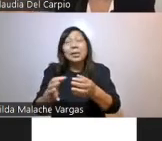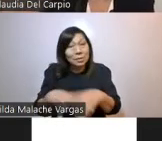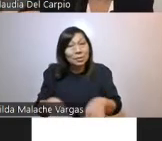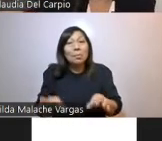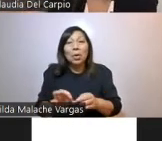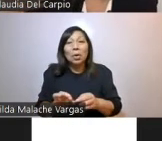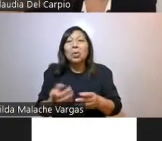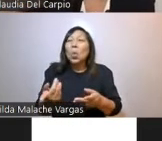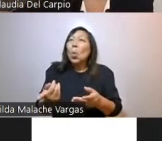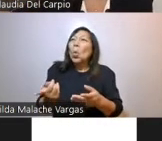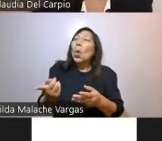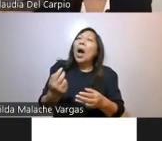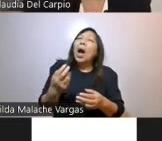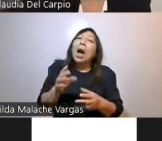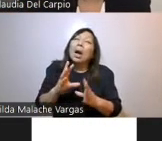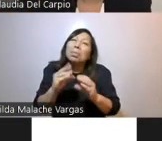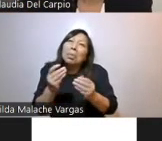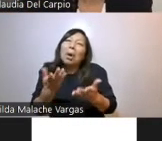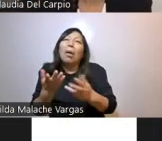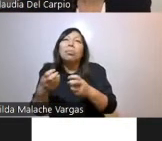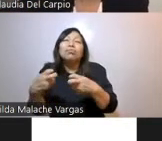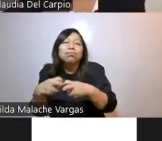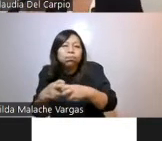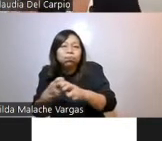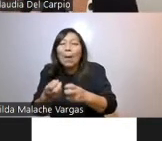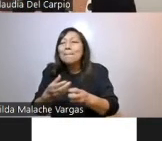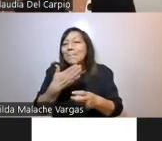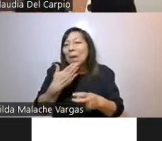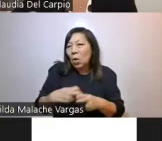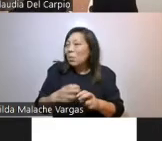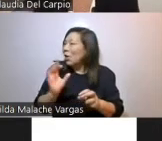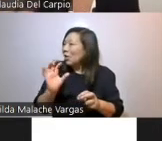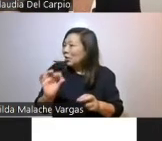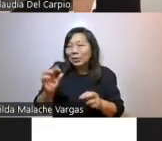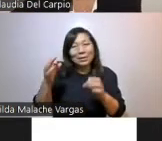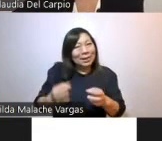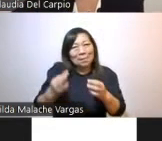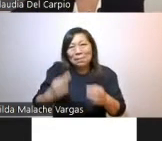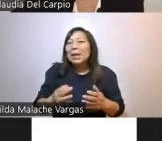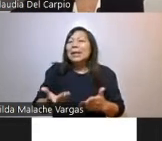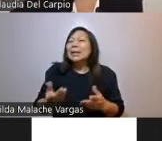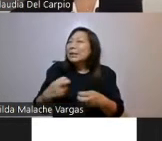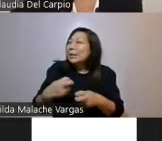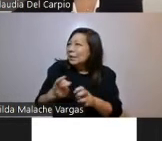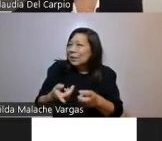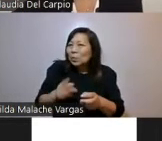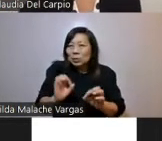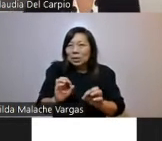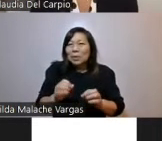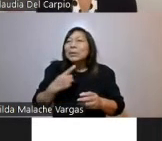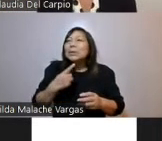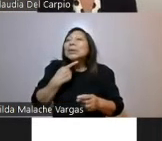un buen estímulo para lograr la lubricación adecuada. Entonces, no siempre la falta de lubricación significa que la mujer no esté